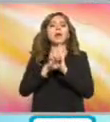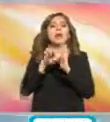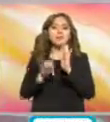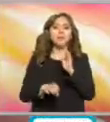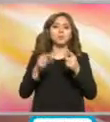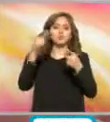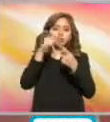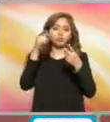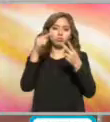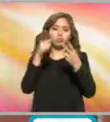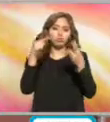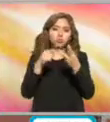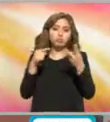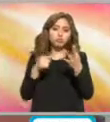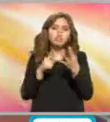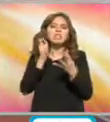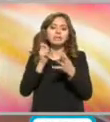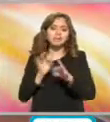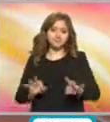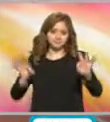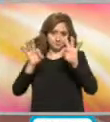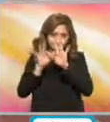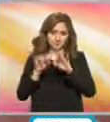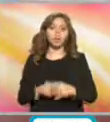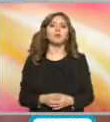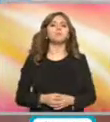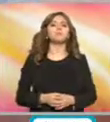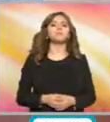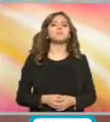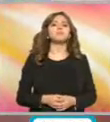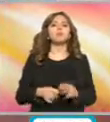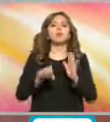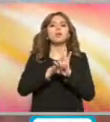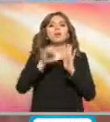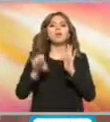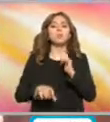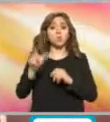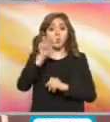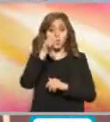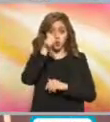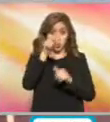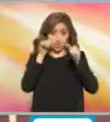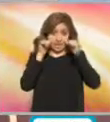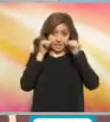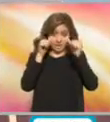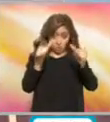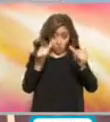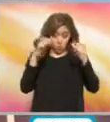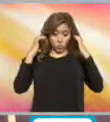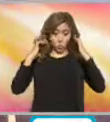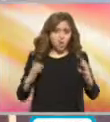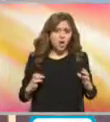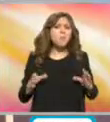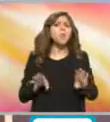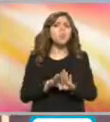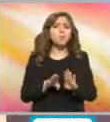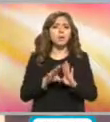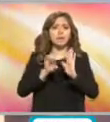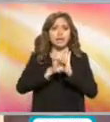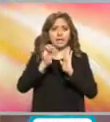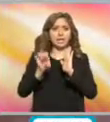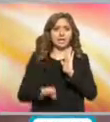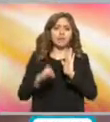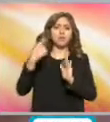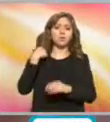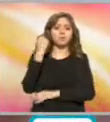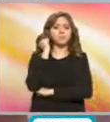puntos más importantes, ¿no? En tu lenguaje corporal, ¿cuándo se nota cuando estás poniendo atención? Ya entramos cuando en materia. Nosotros exactamente inclinamos un poco la